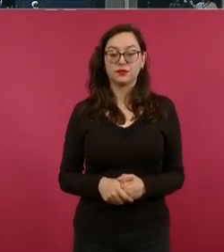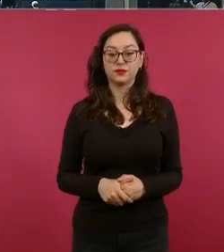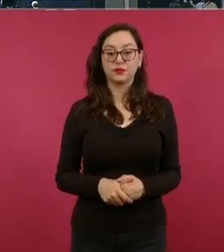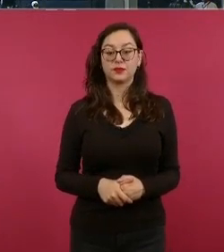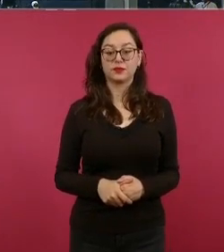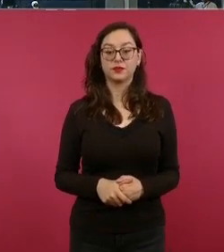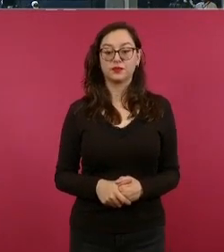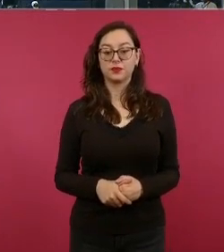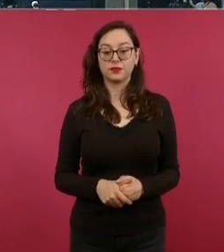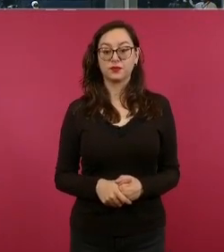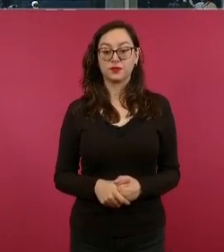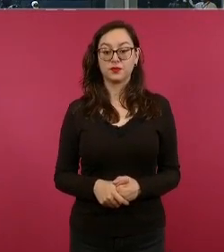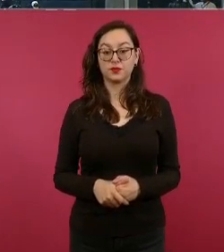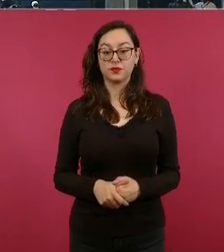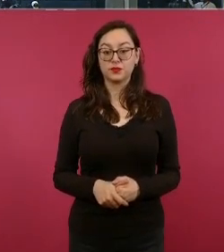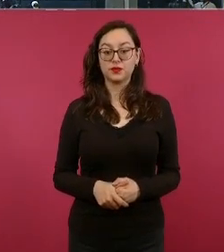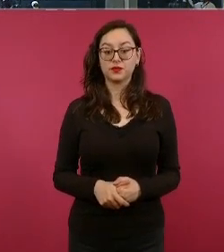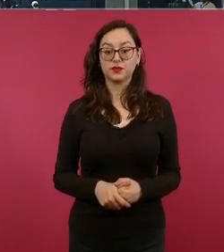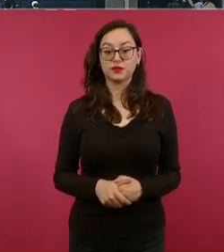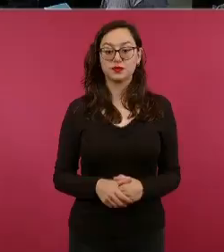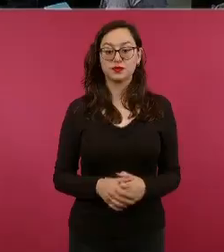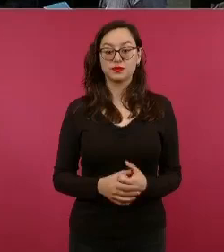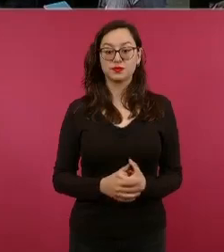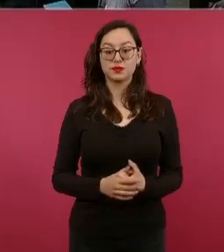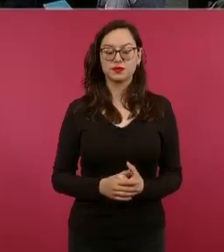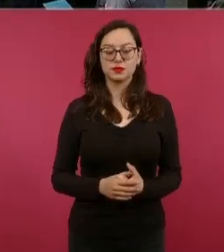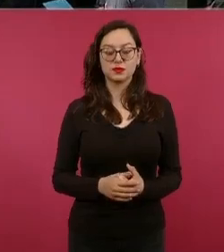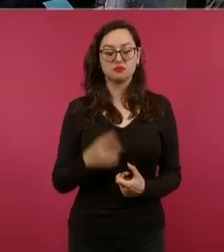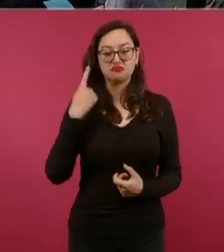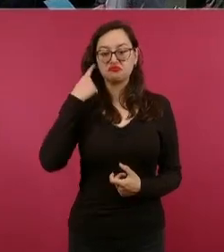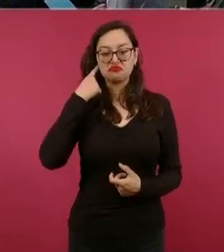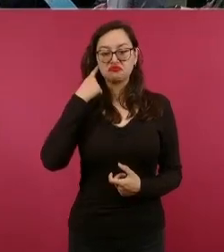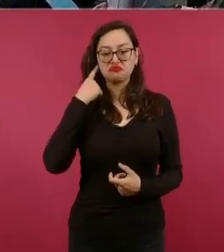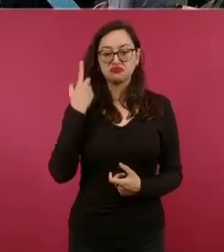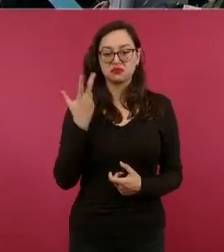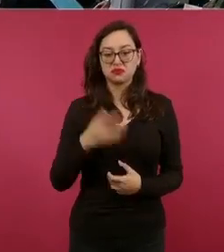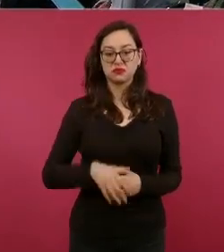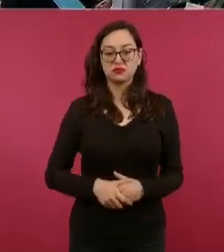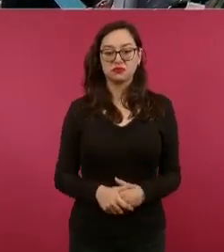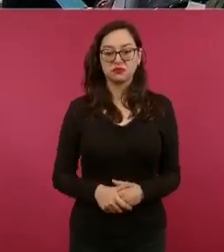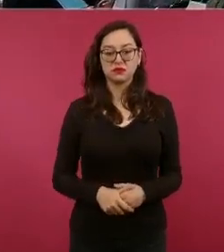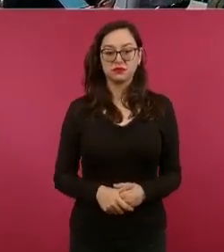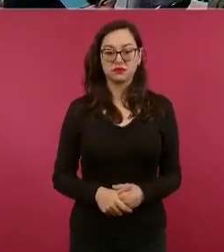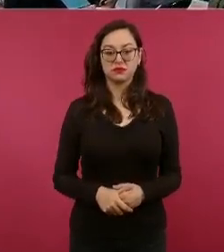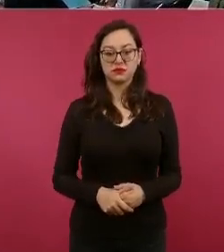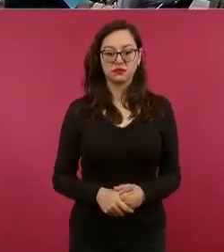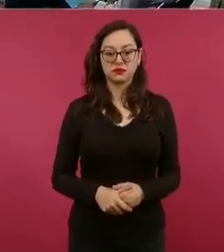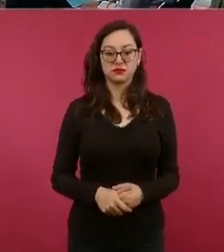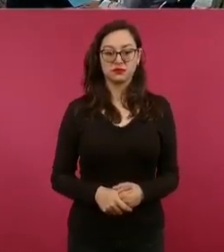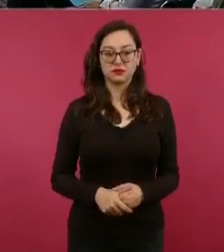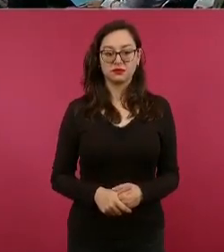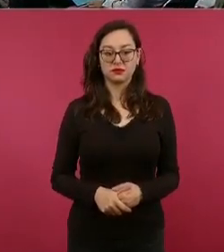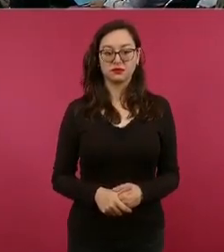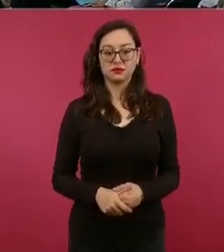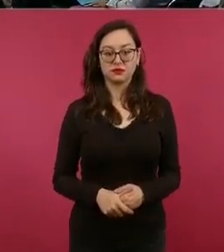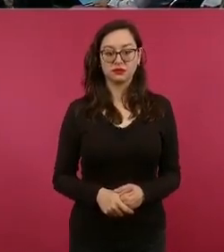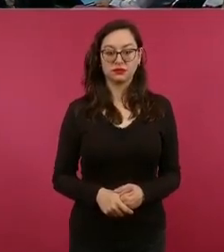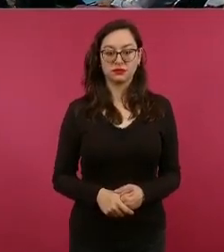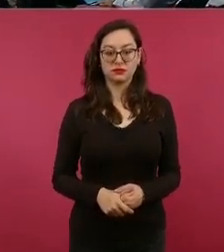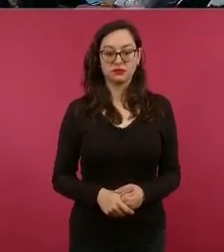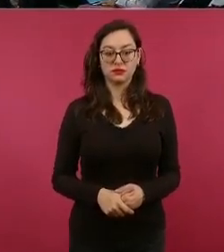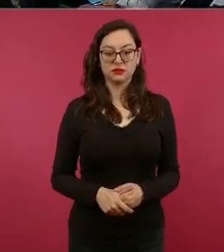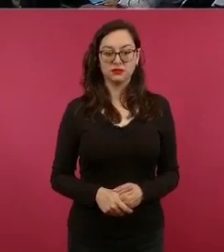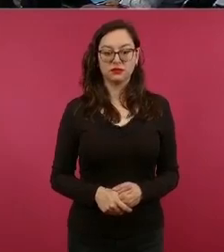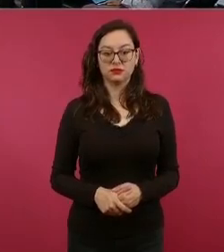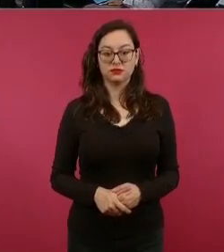México, parece que el secretario de Turismo se reunió la semana pasada con el embajador de China. Sí. ¿Y esto, desde dónde van a salir estos vuelos?